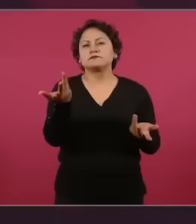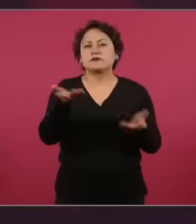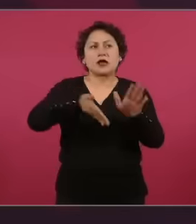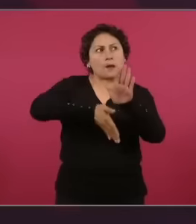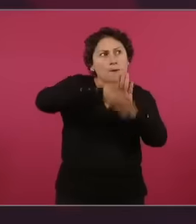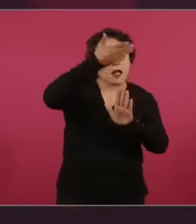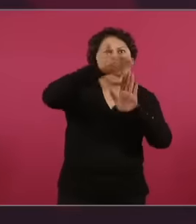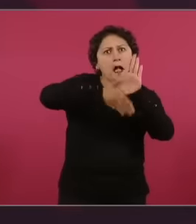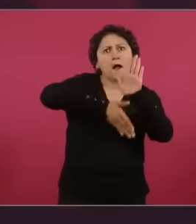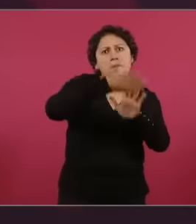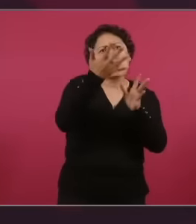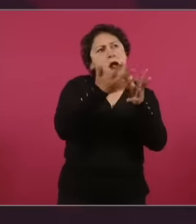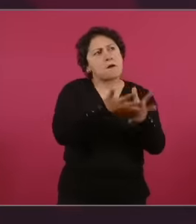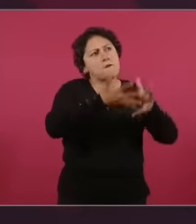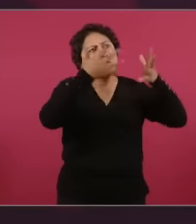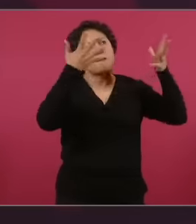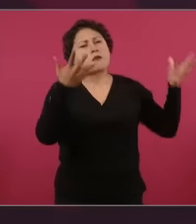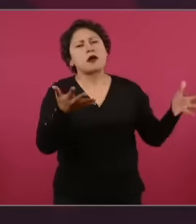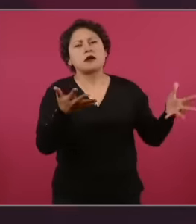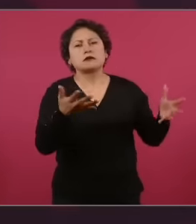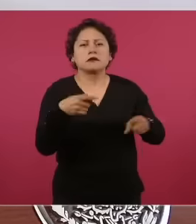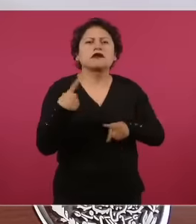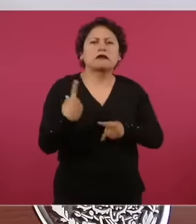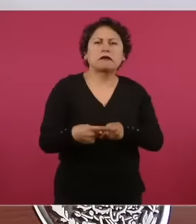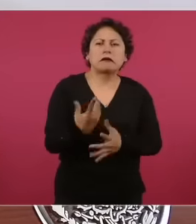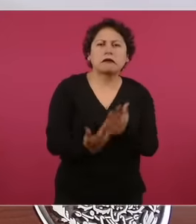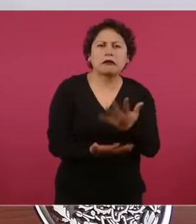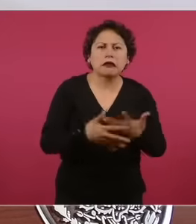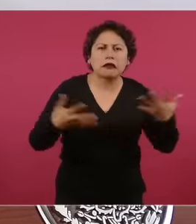edificaciones? Por los trabajadores.